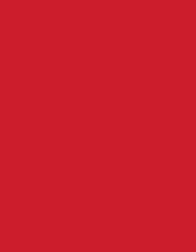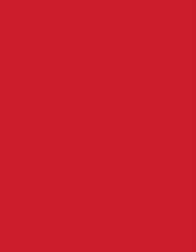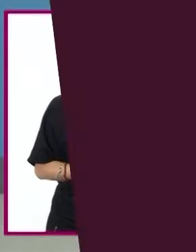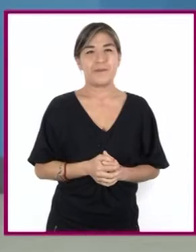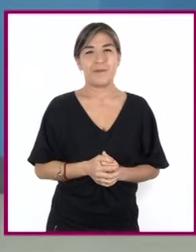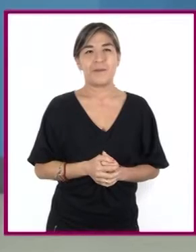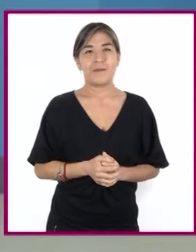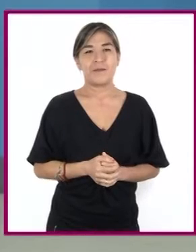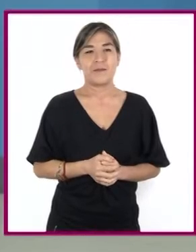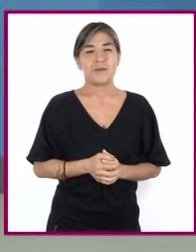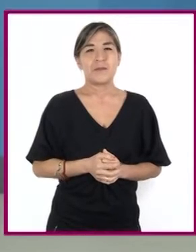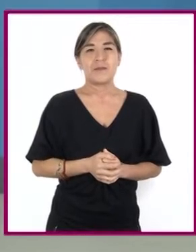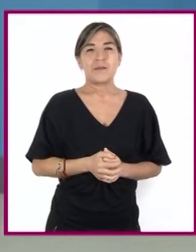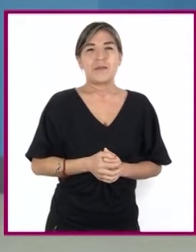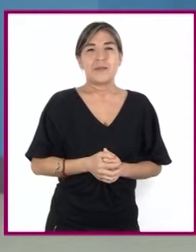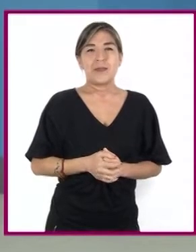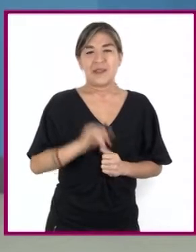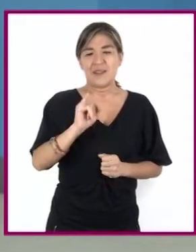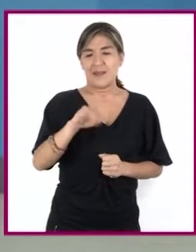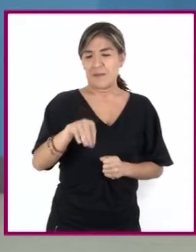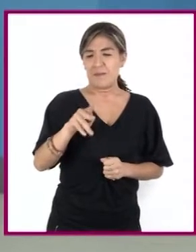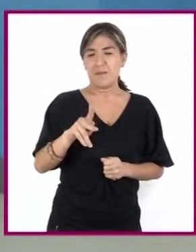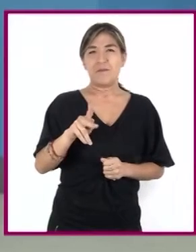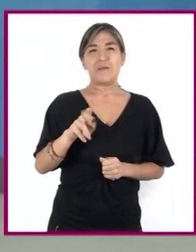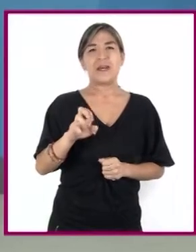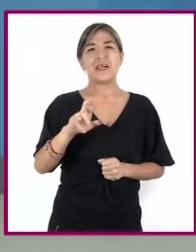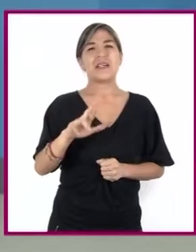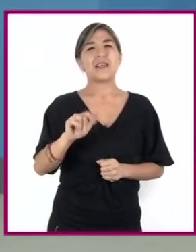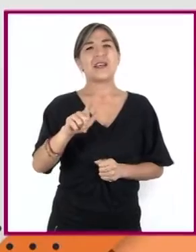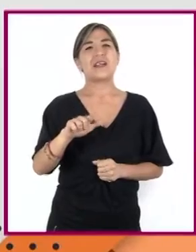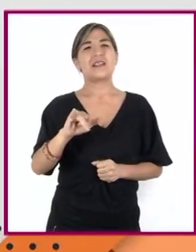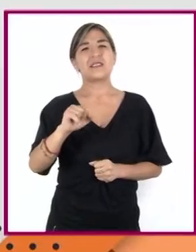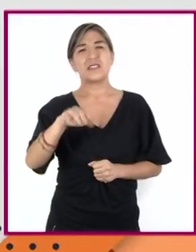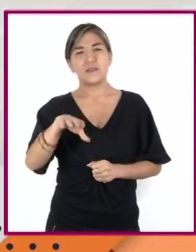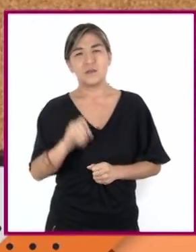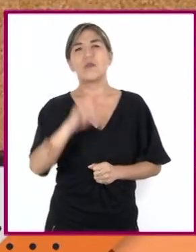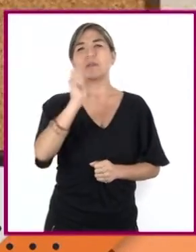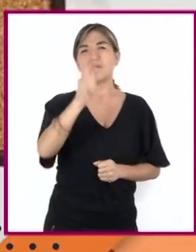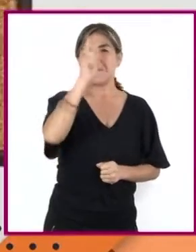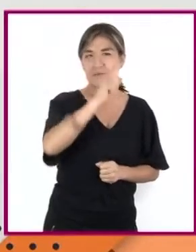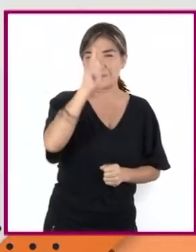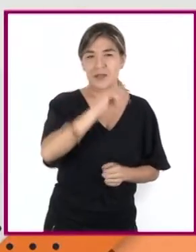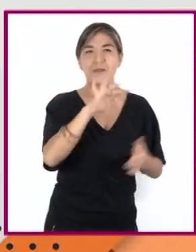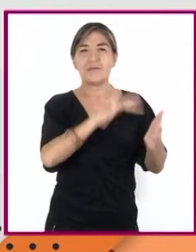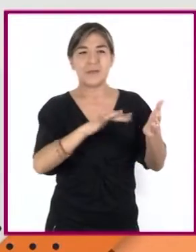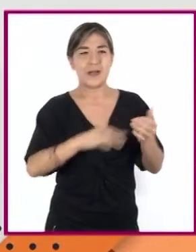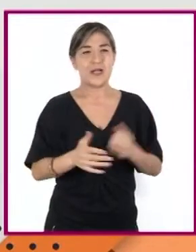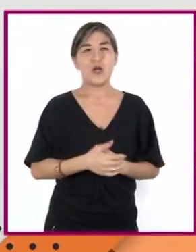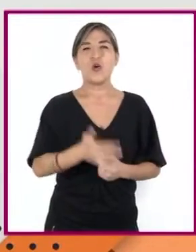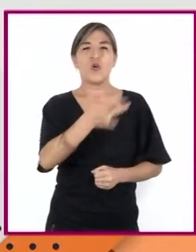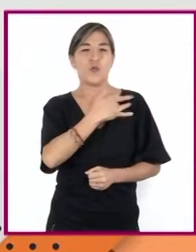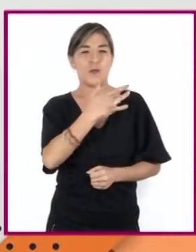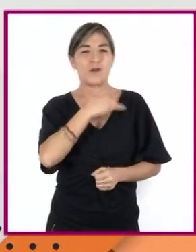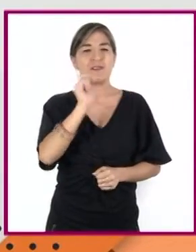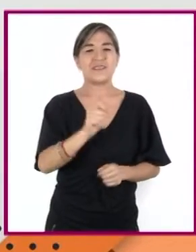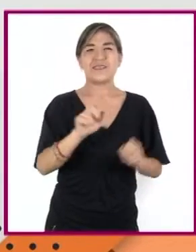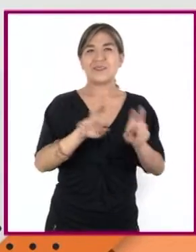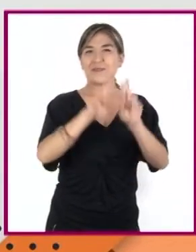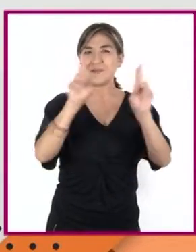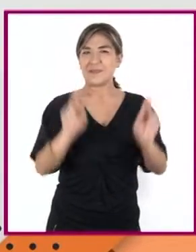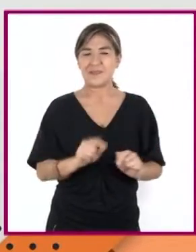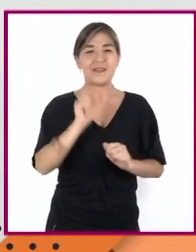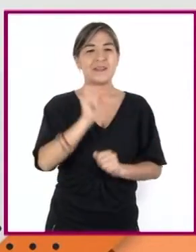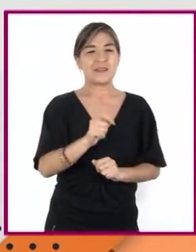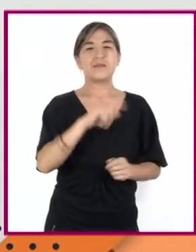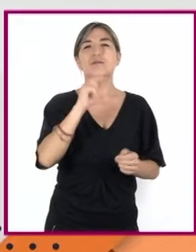periodo. Sobre el imperialismo, les hemos recomendado El corazón de las tinieblas del escritor Joseph